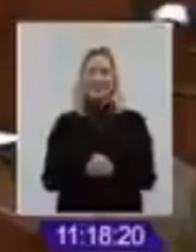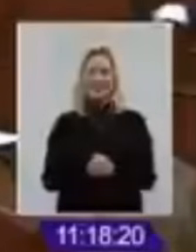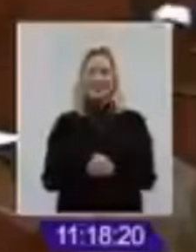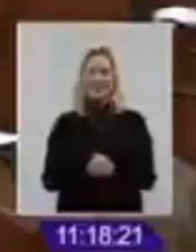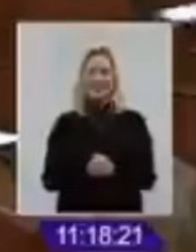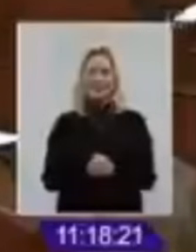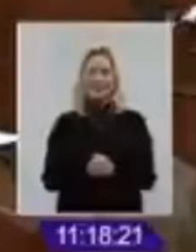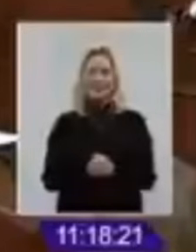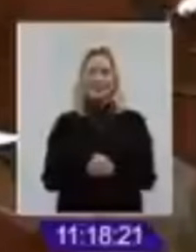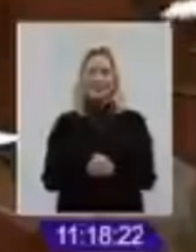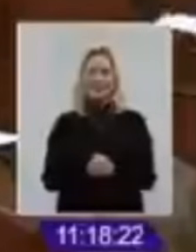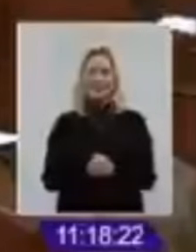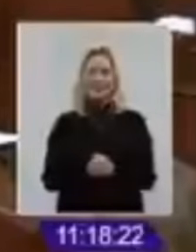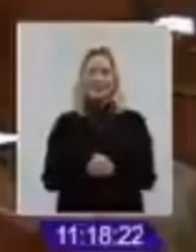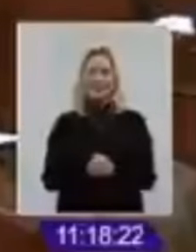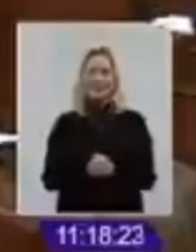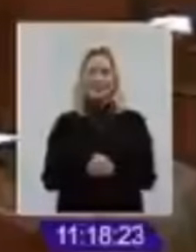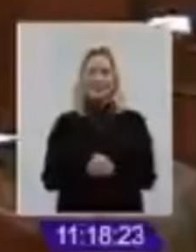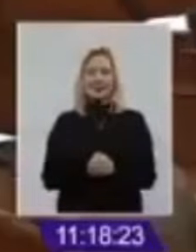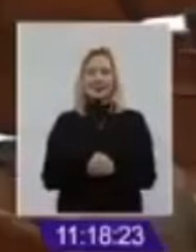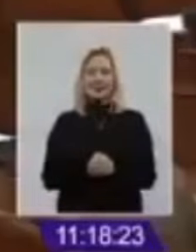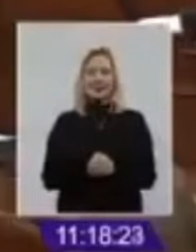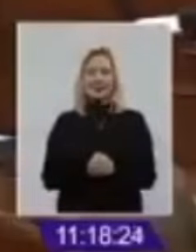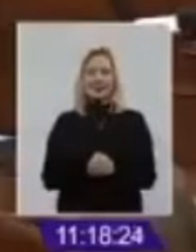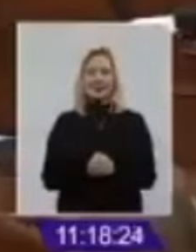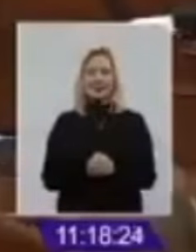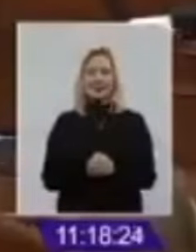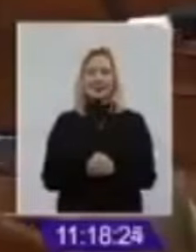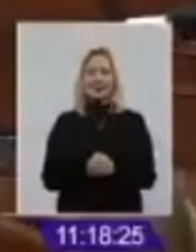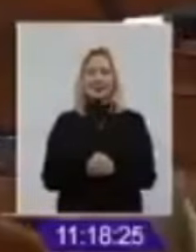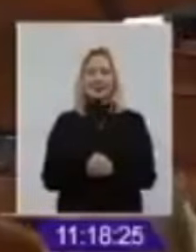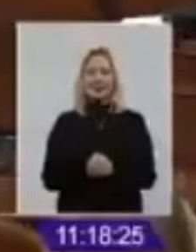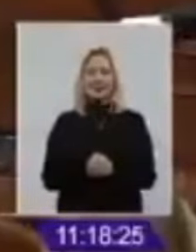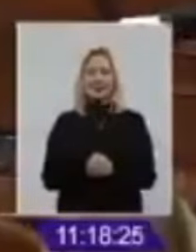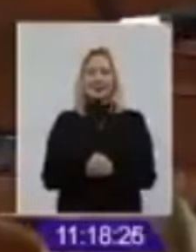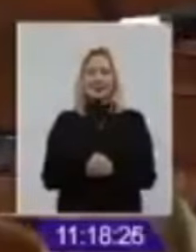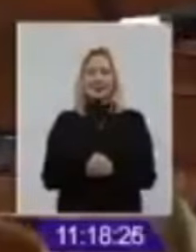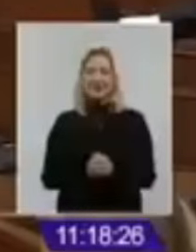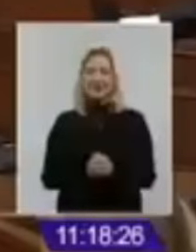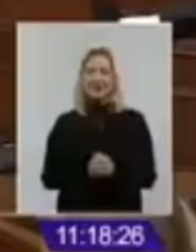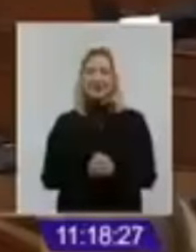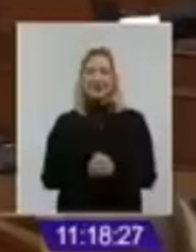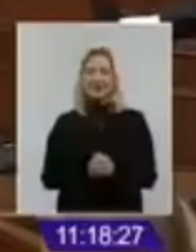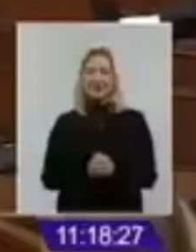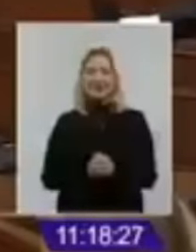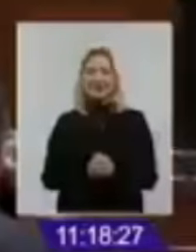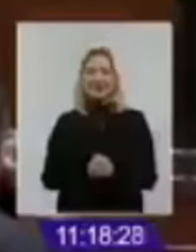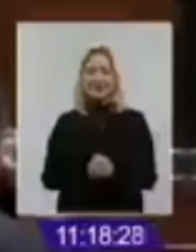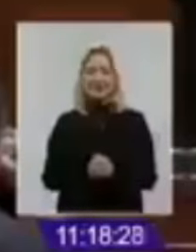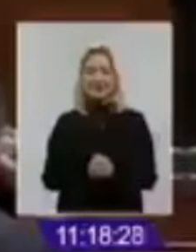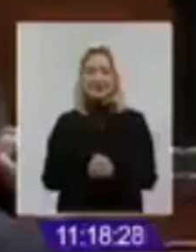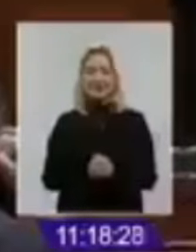que vaya al servicio médico como cualquier ciudadano. Ella no quiere